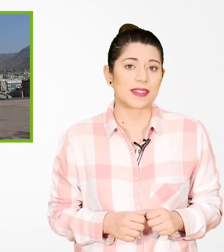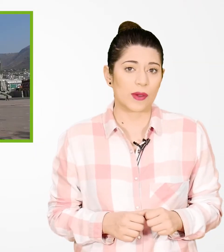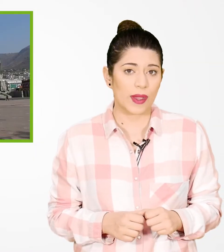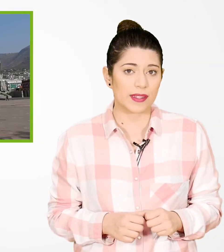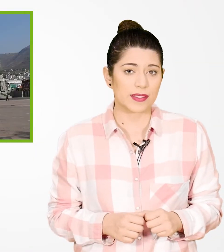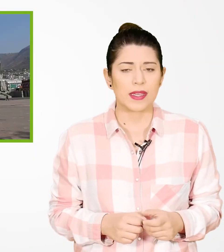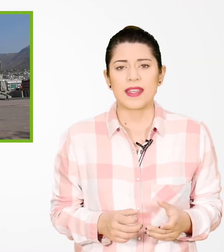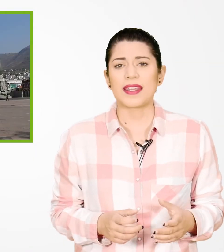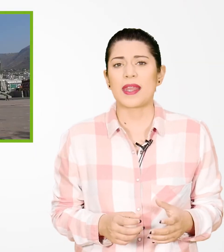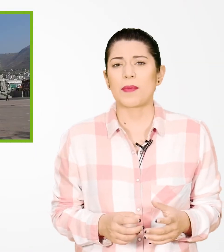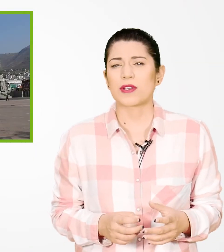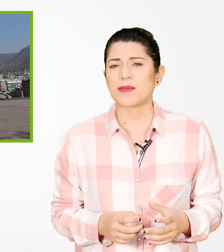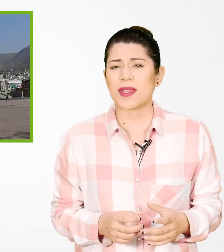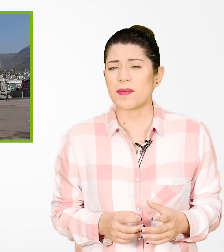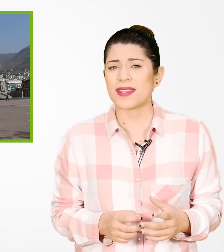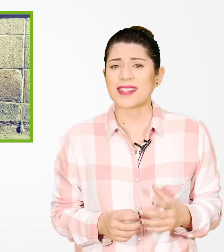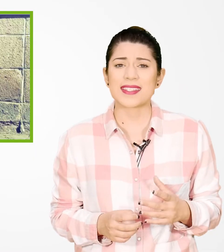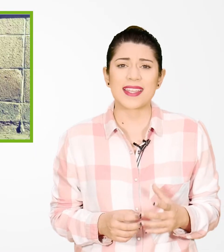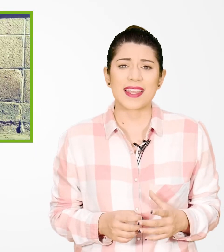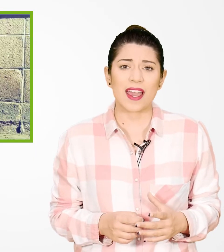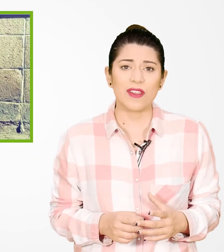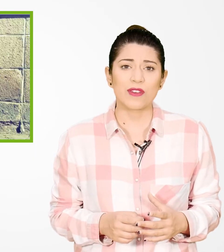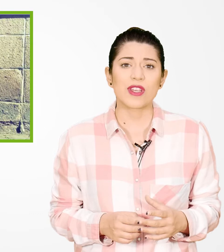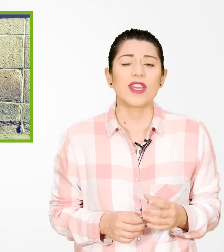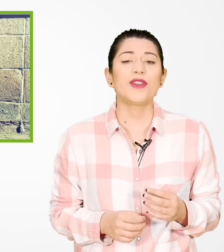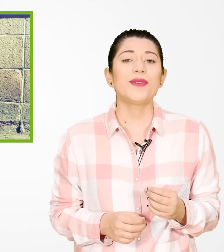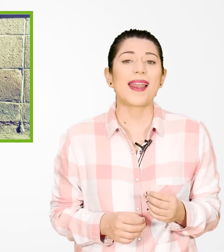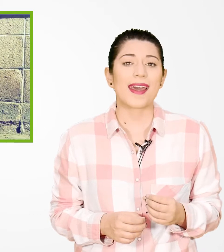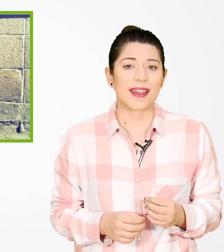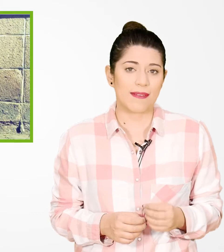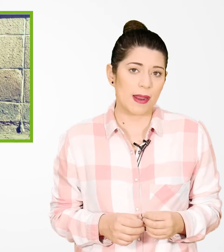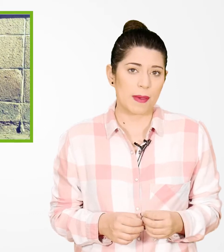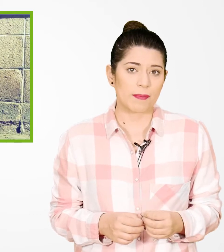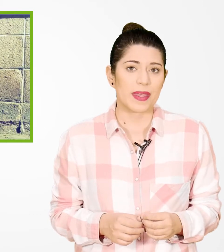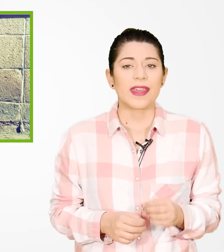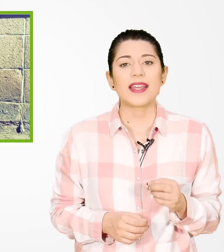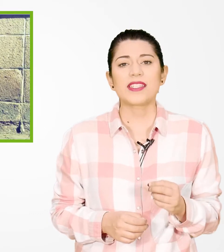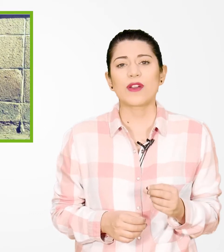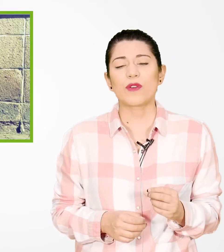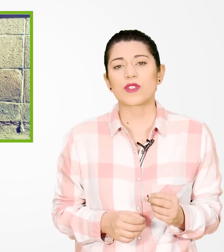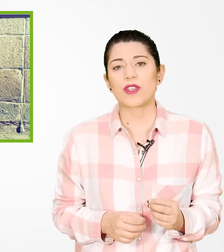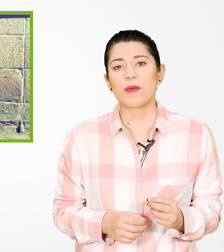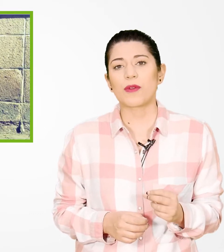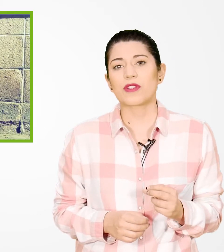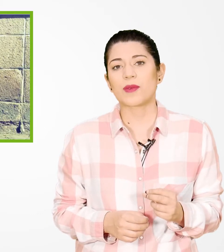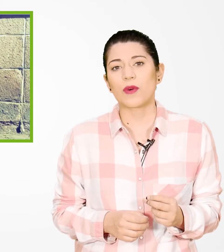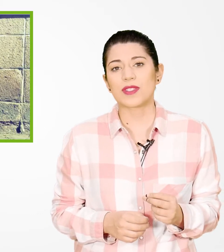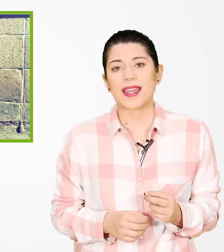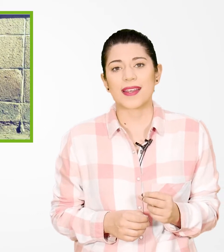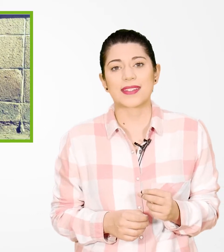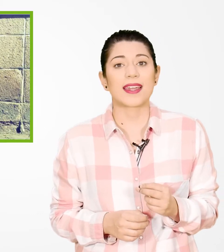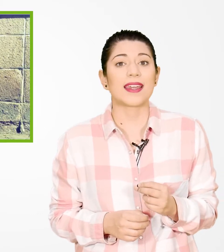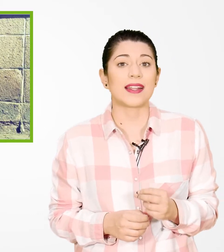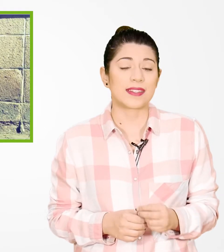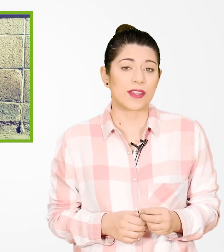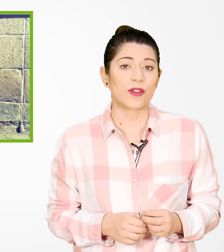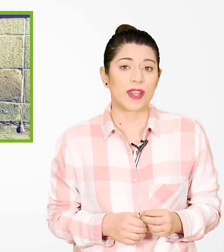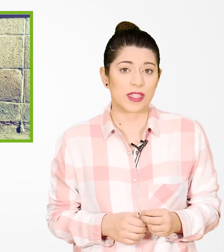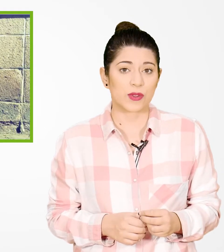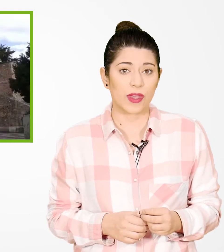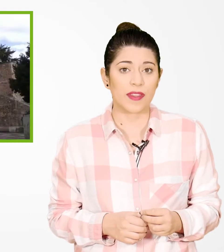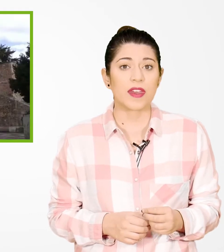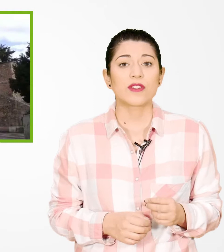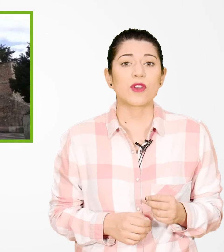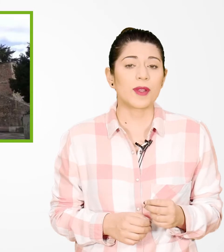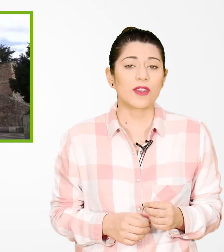de la Plaza Juárez. Tiene aproximadamente 60 años y una larga barba. Es reconocido por los dibujos que hace en el centro